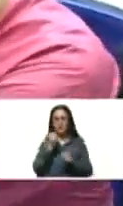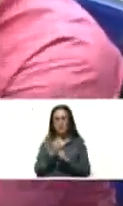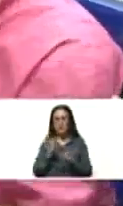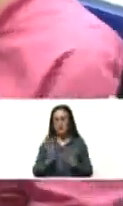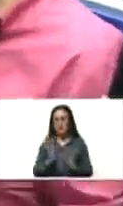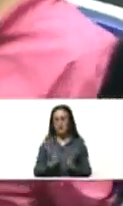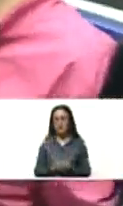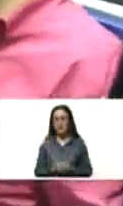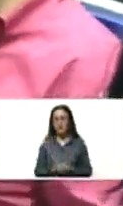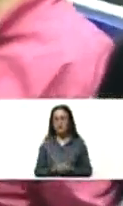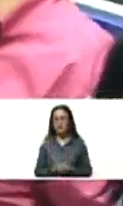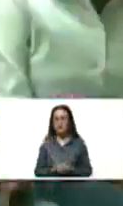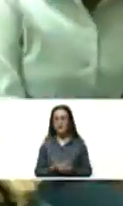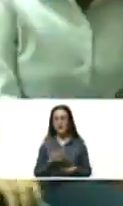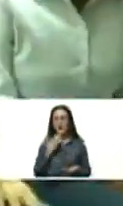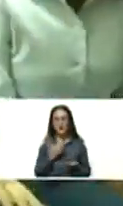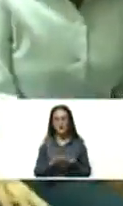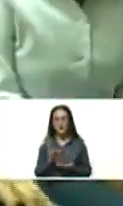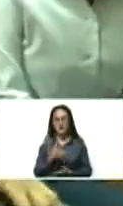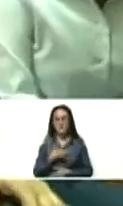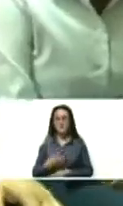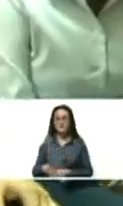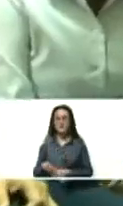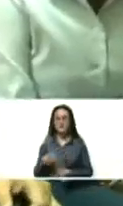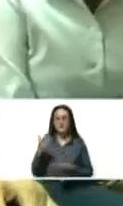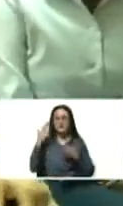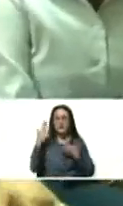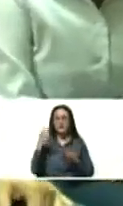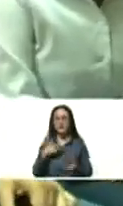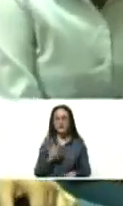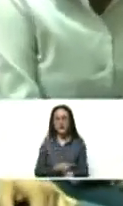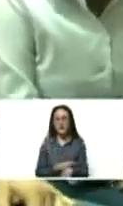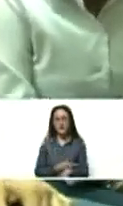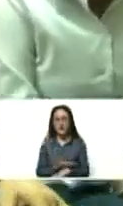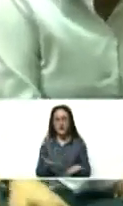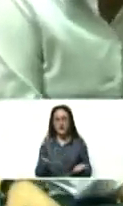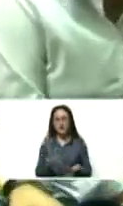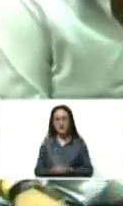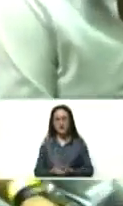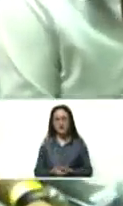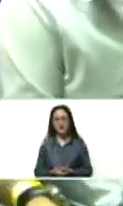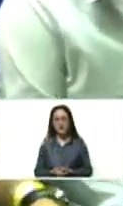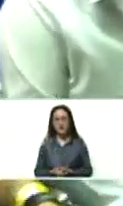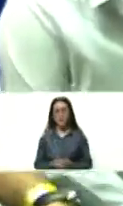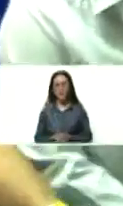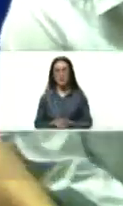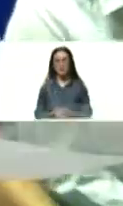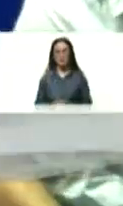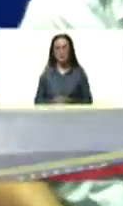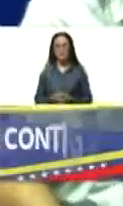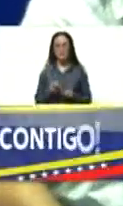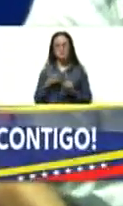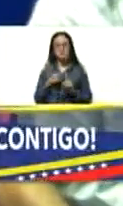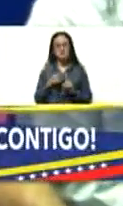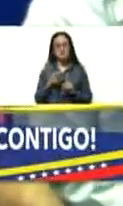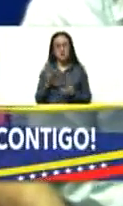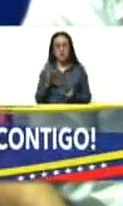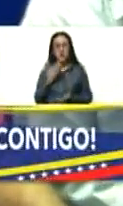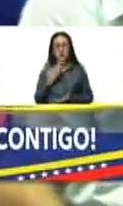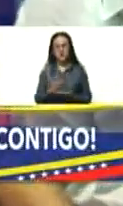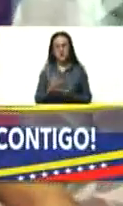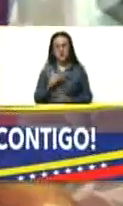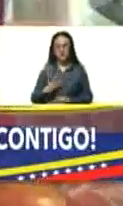Edison. Gracias, camarada presidente. Un saludo a mis hermanos y hermanas de clase. Primeramente agradecerle,